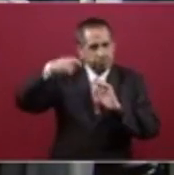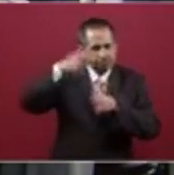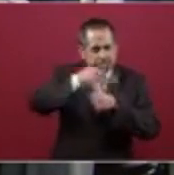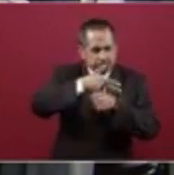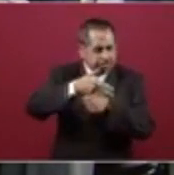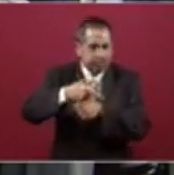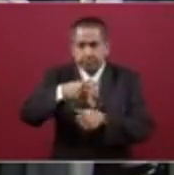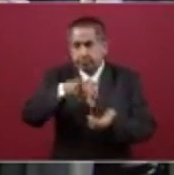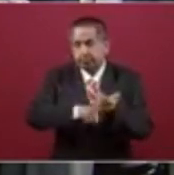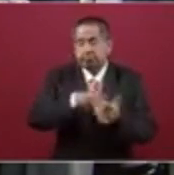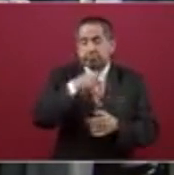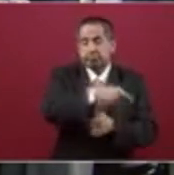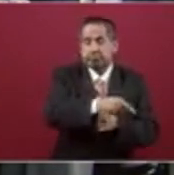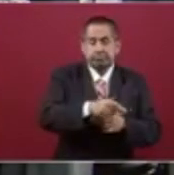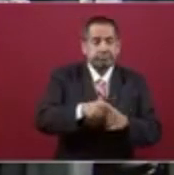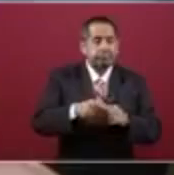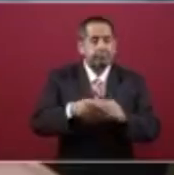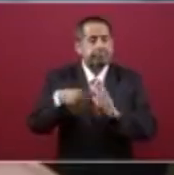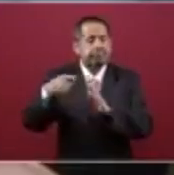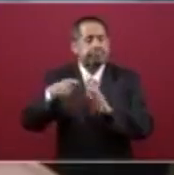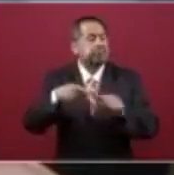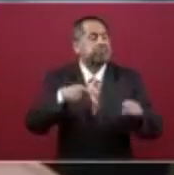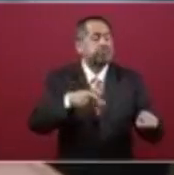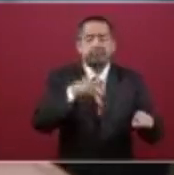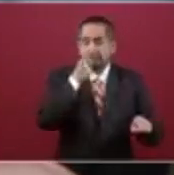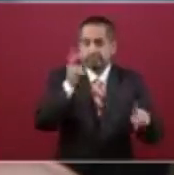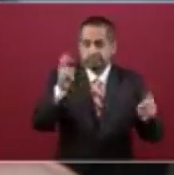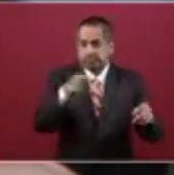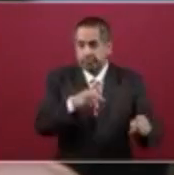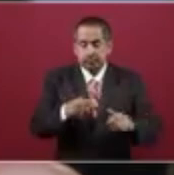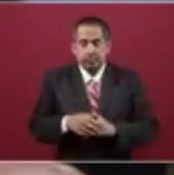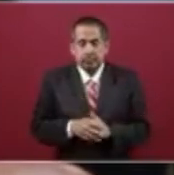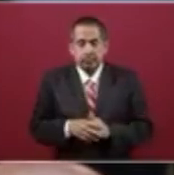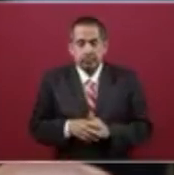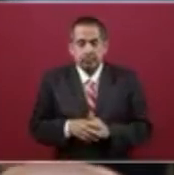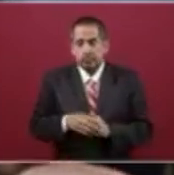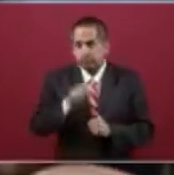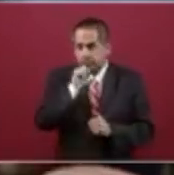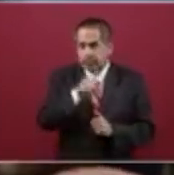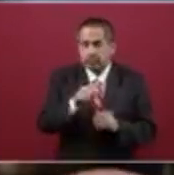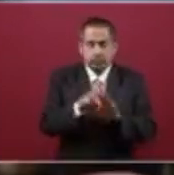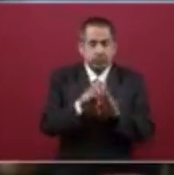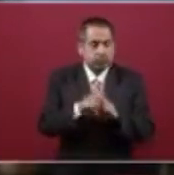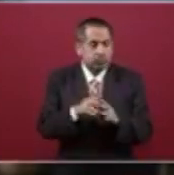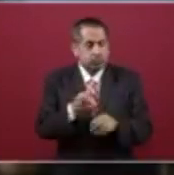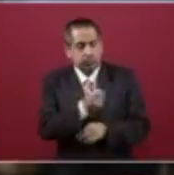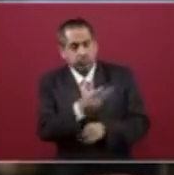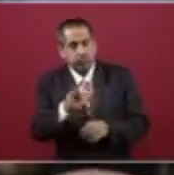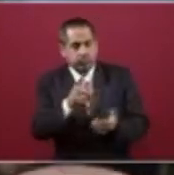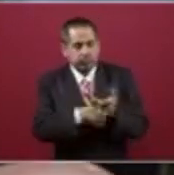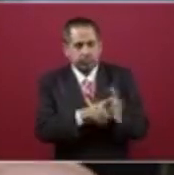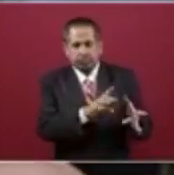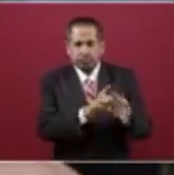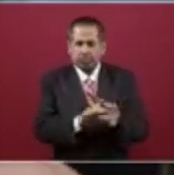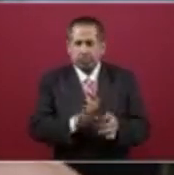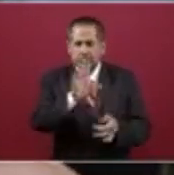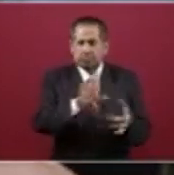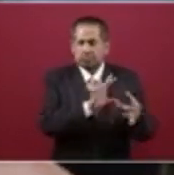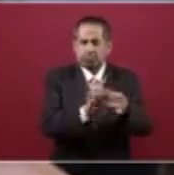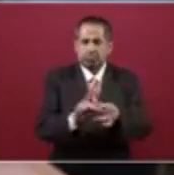hablaba acerca precisamente de este tema, relacionándolo también con la muerte de los 43 estudiantes de